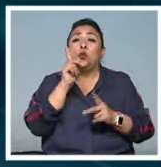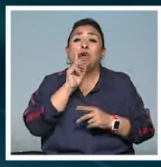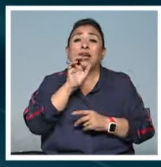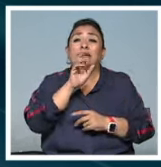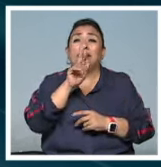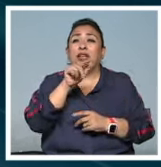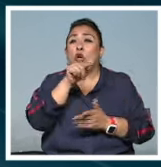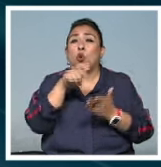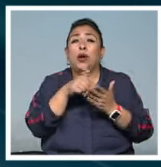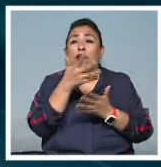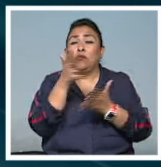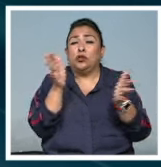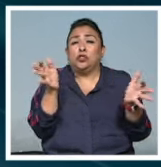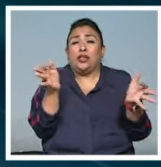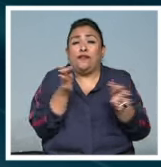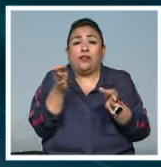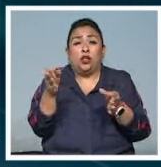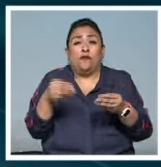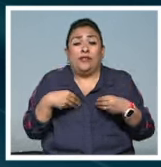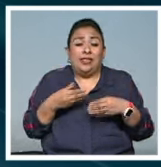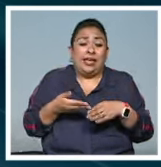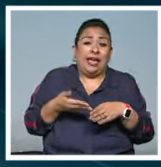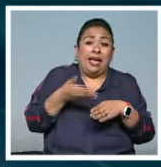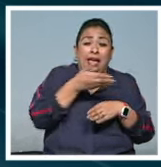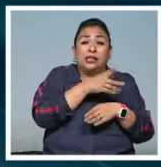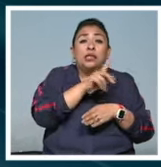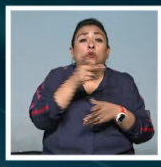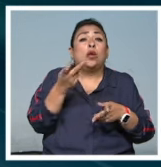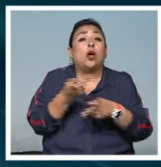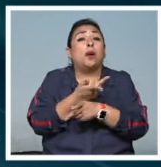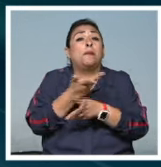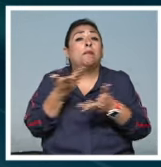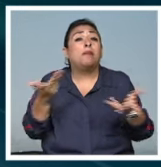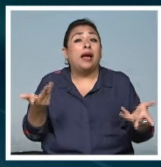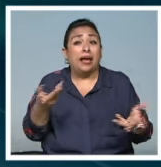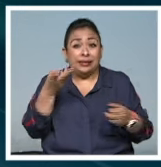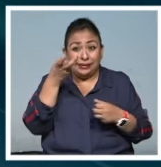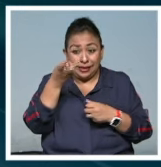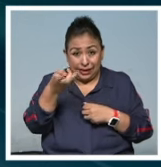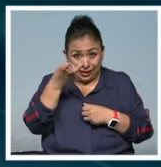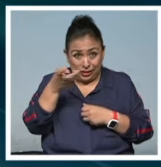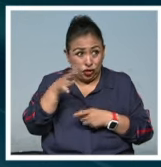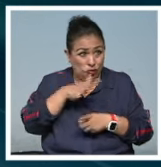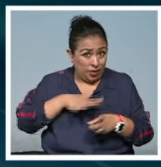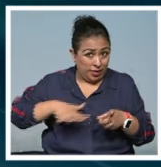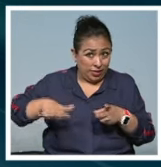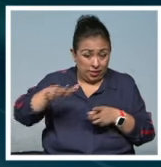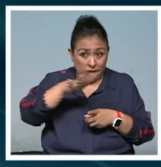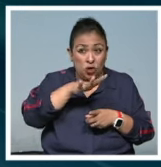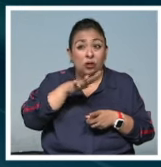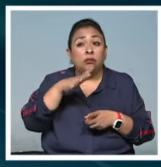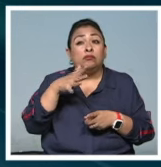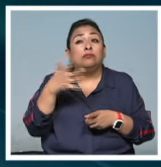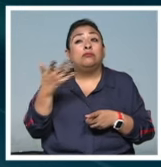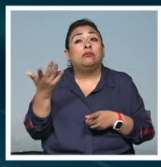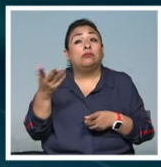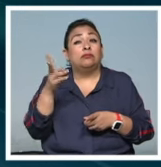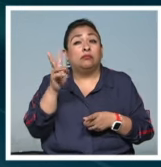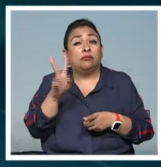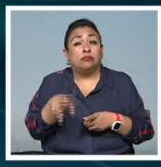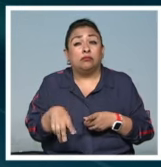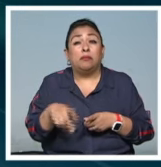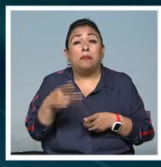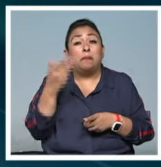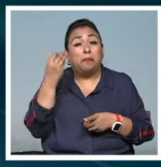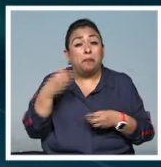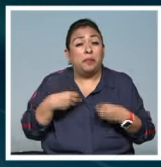un frío bosque. Su vida previa y las consecuencias de ese hecho en su entorno. Qué poco duró